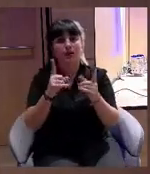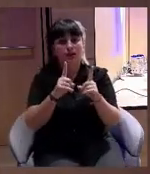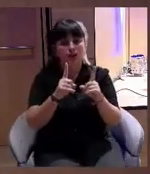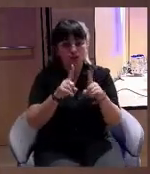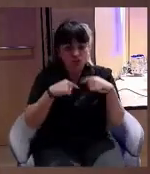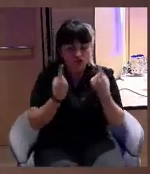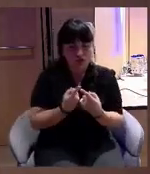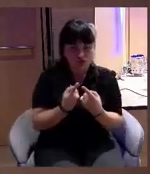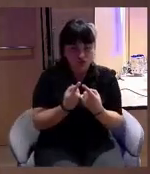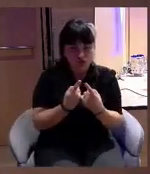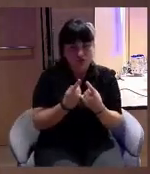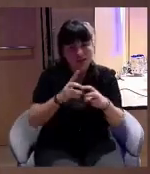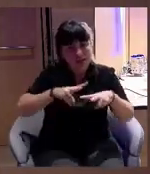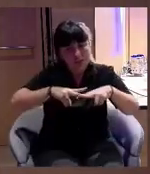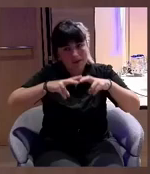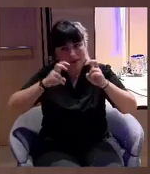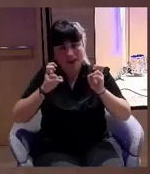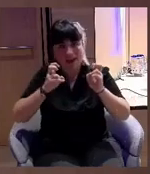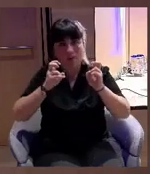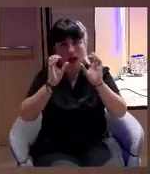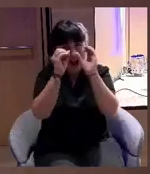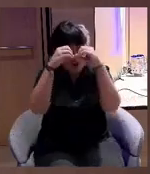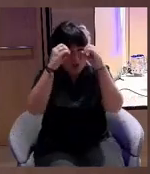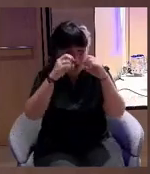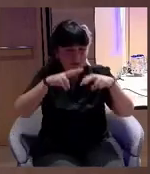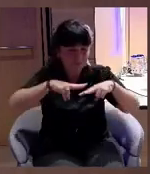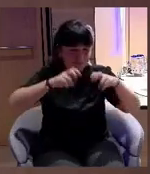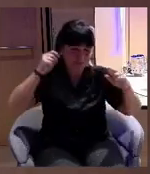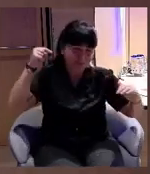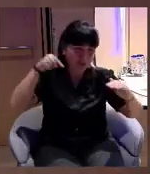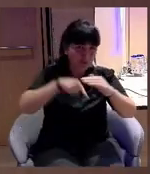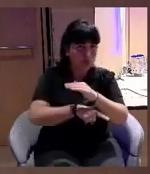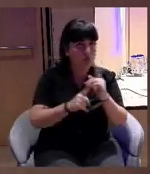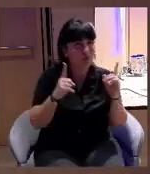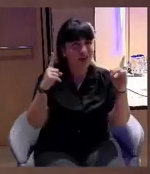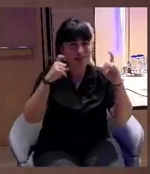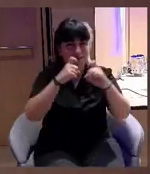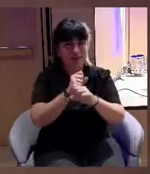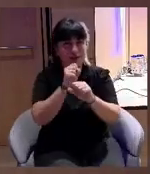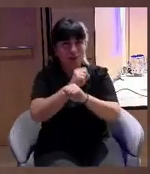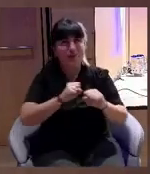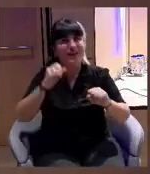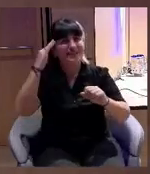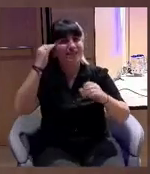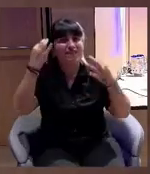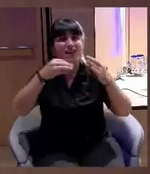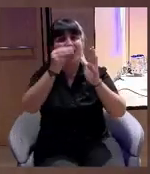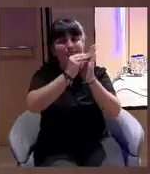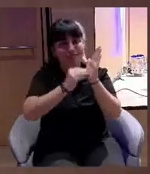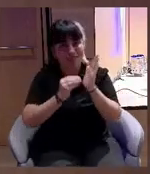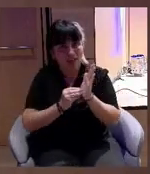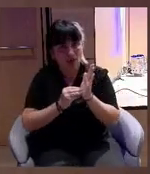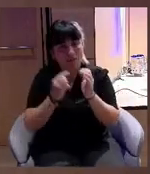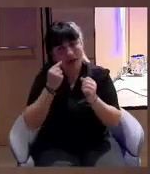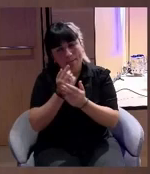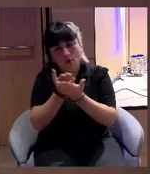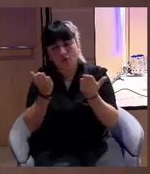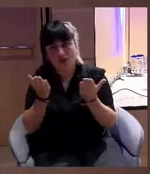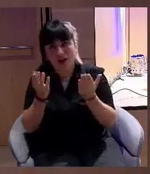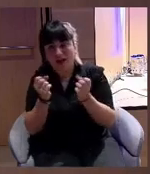ahí te te digamos el googleo es infinito básicamente eh Y como para